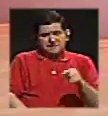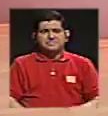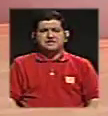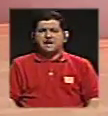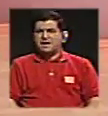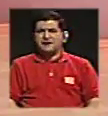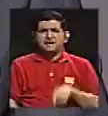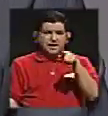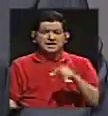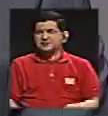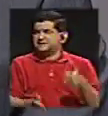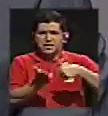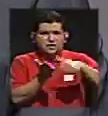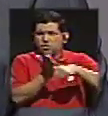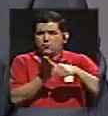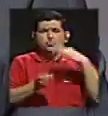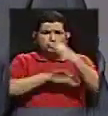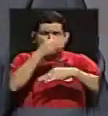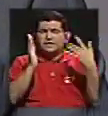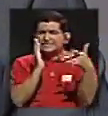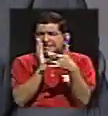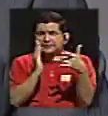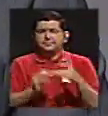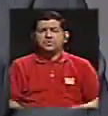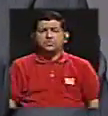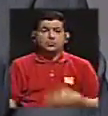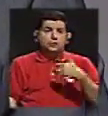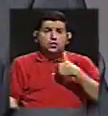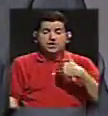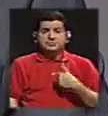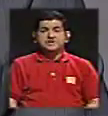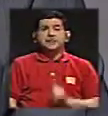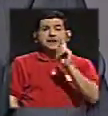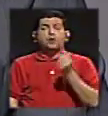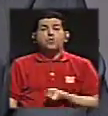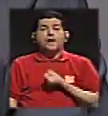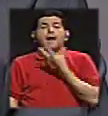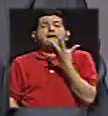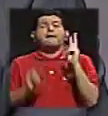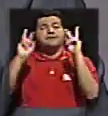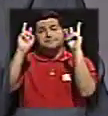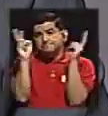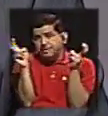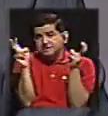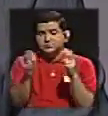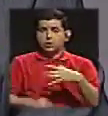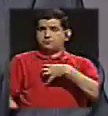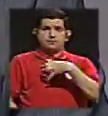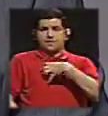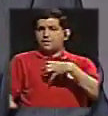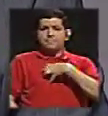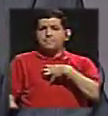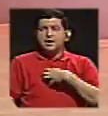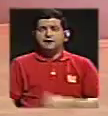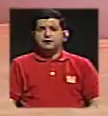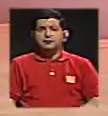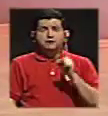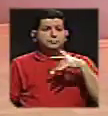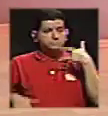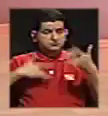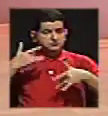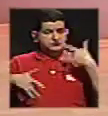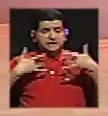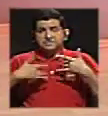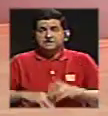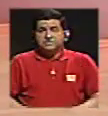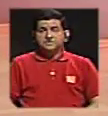abstencionismo técnico entonces lo que queda es una expresión auténtica de un sentir